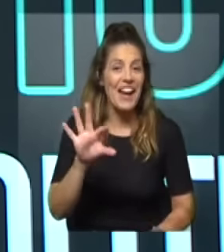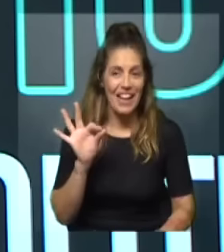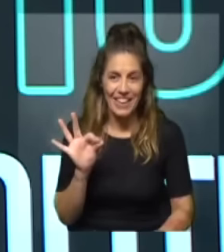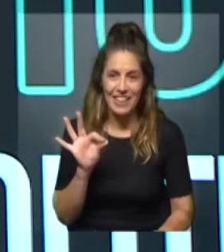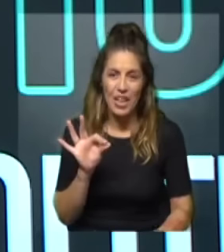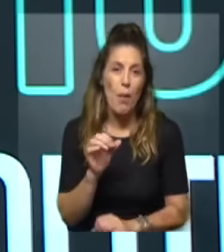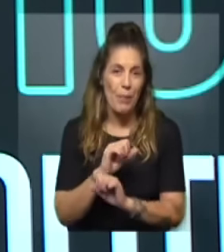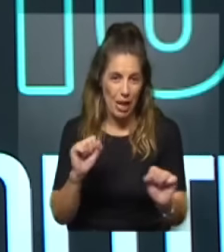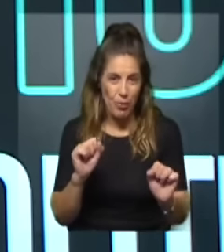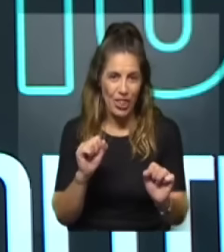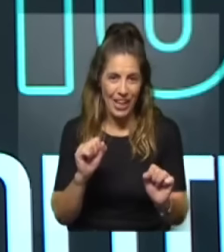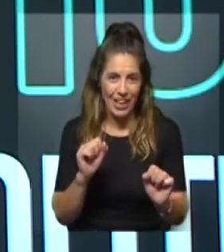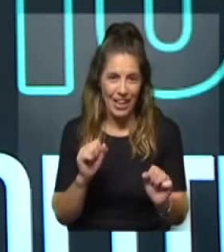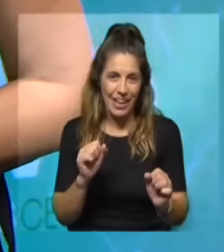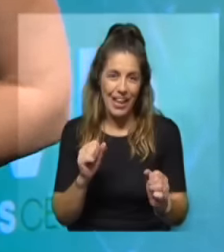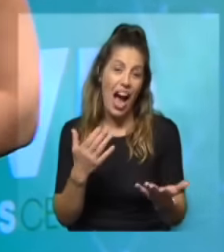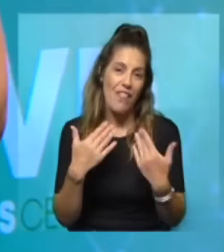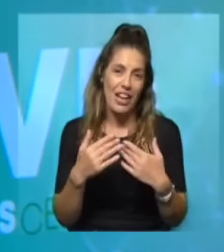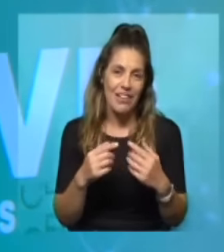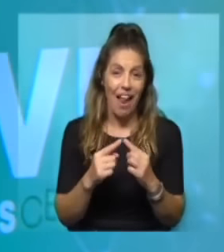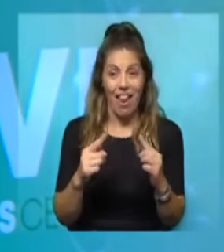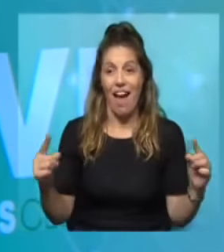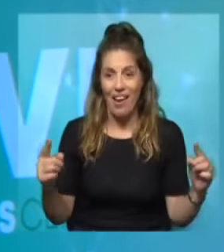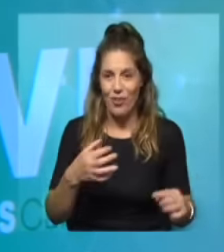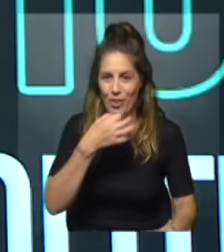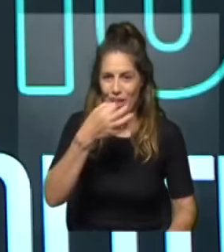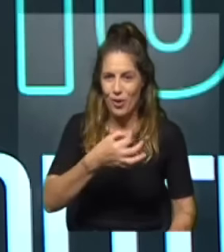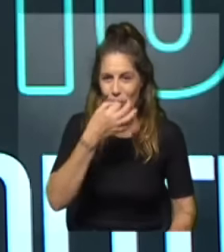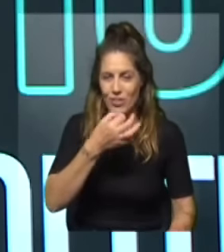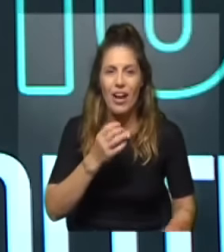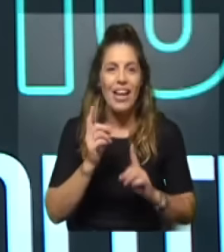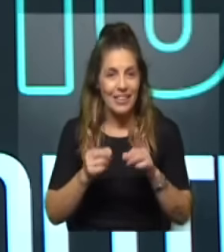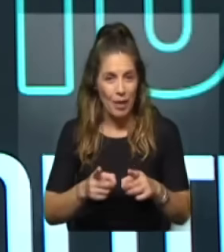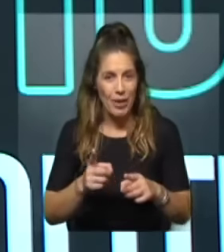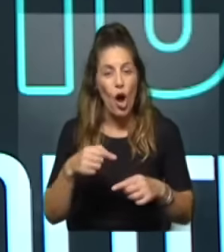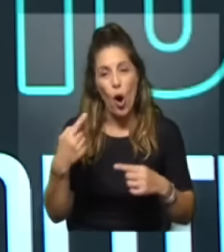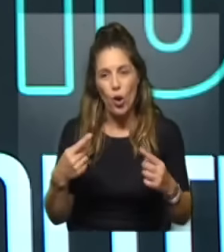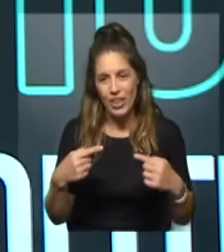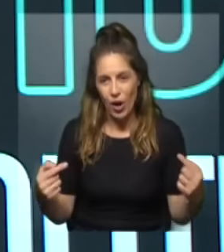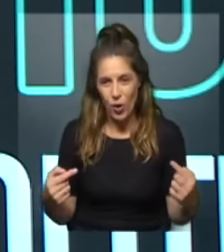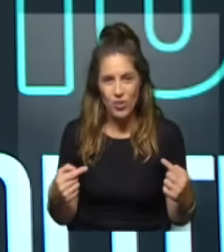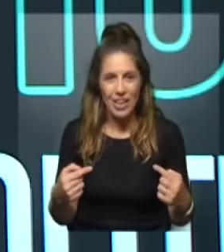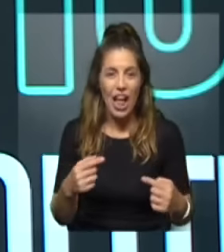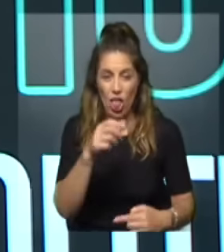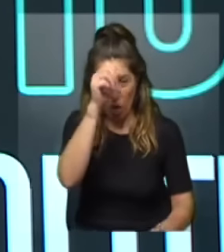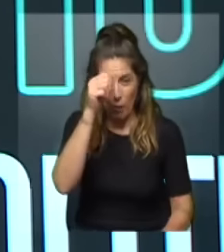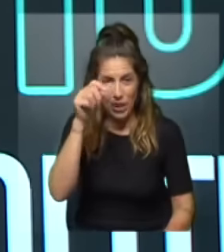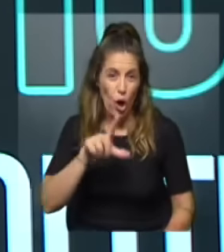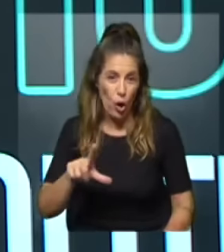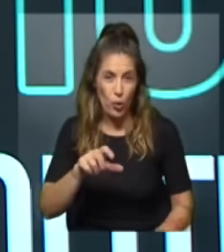tratar de es largo el discurso bueno Y además Pero además tiene hay otros hitos domingo y lunes que también